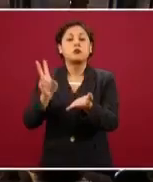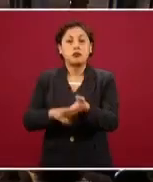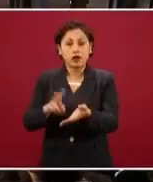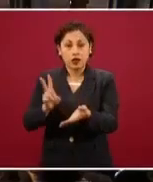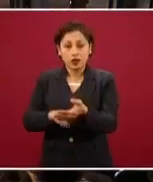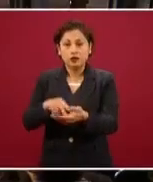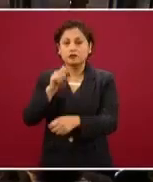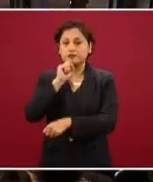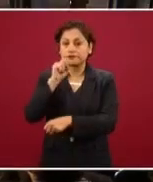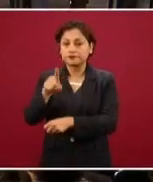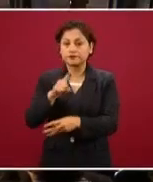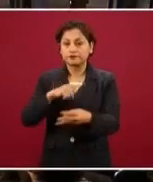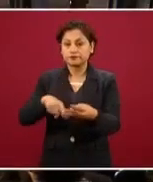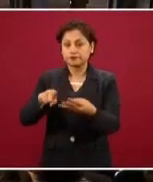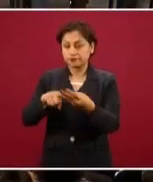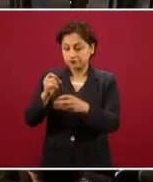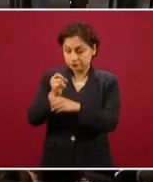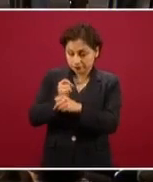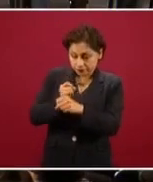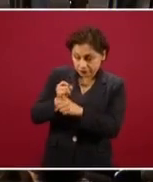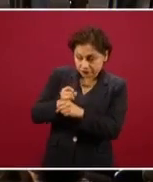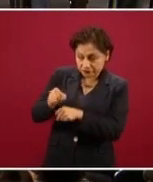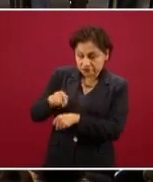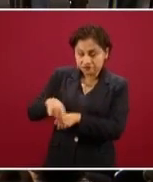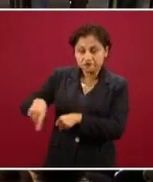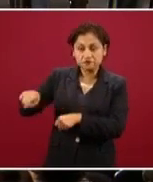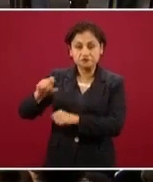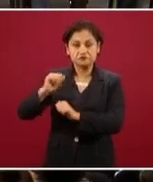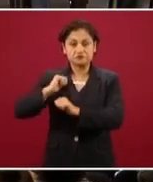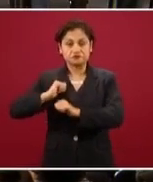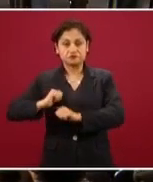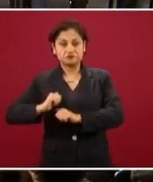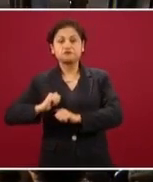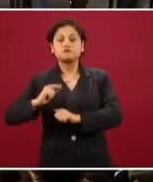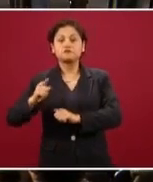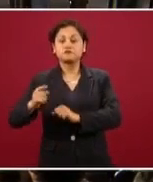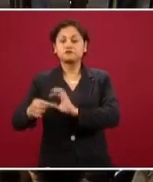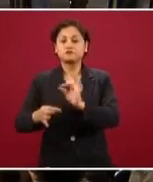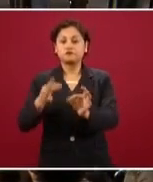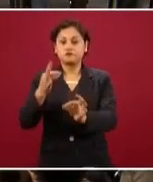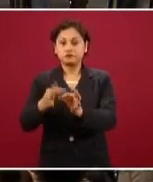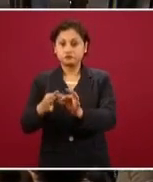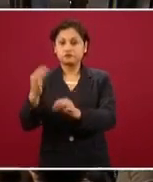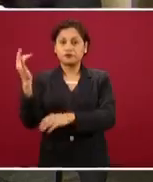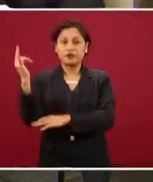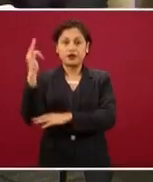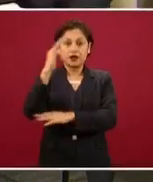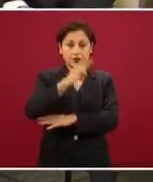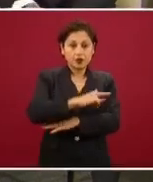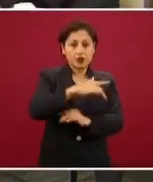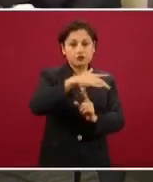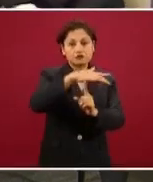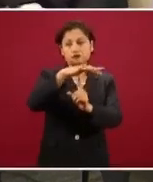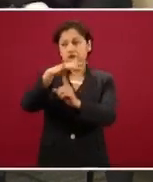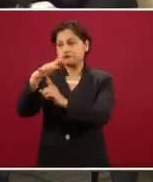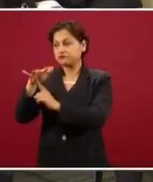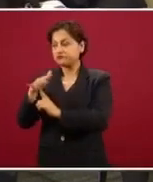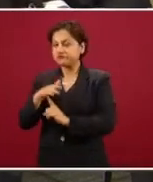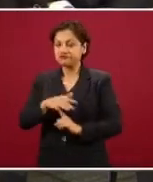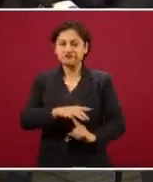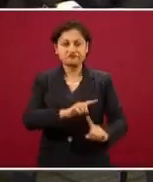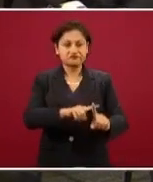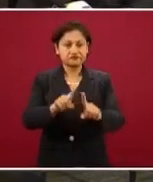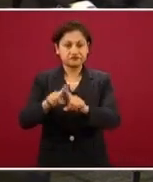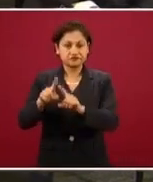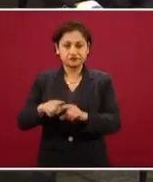supervisión de la ONU, de todo este equipo, aviones y helicópteros que se usaban, no